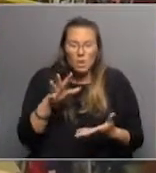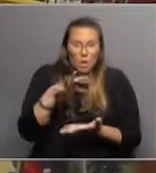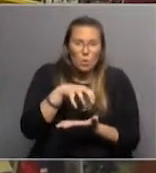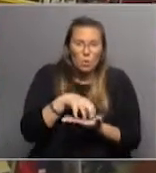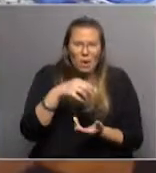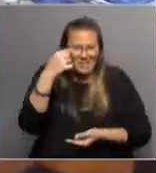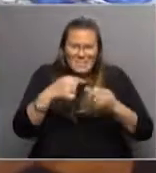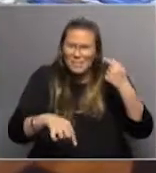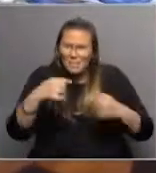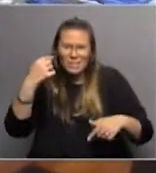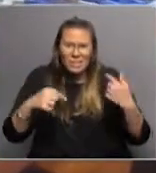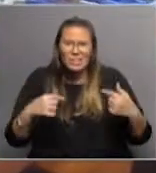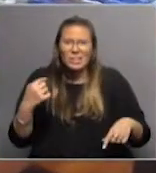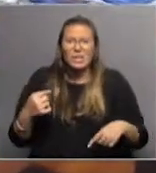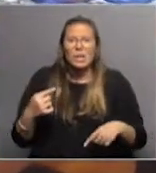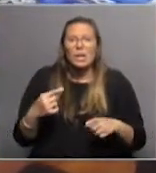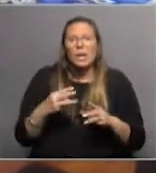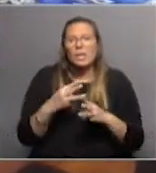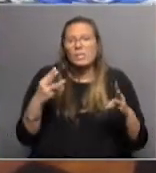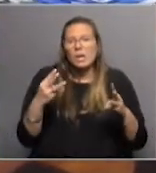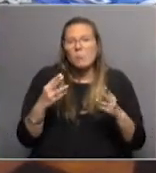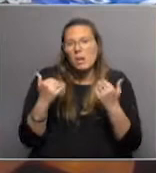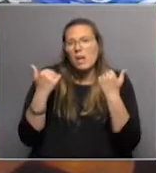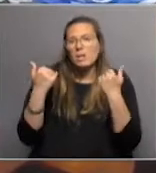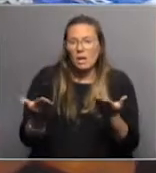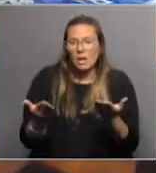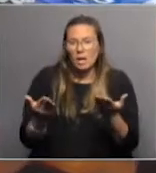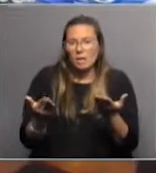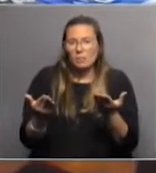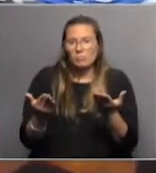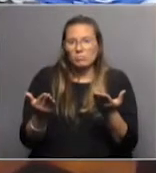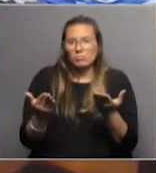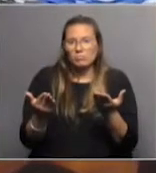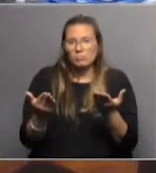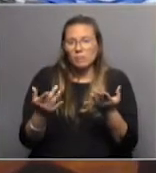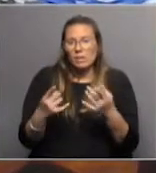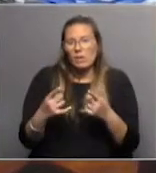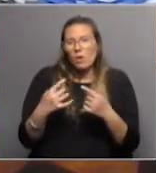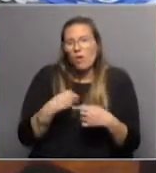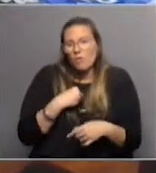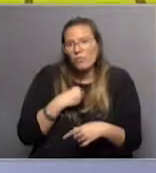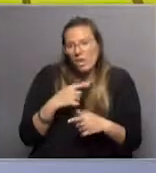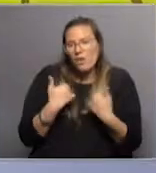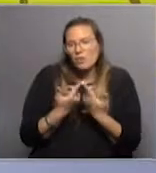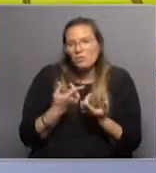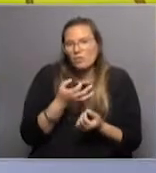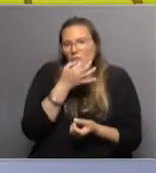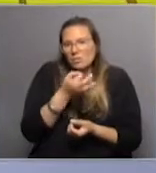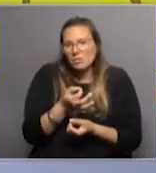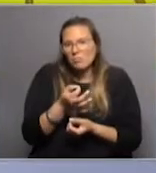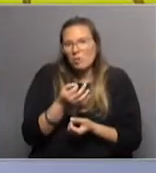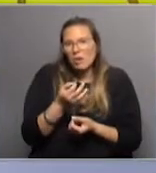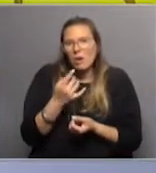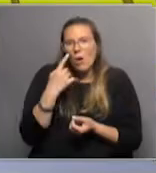es variado. Y generalmente, si es un libro para regalar, te pretendemos humildemente que confíen en nuestra recomendación.